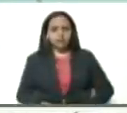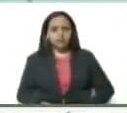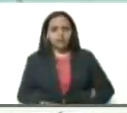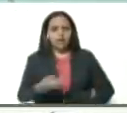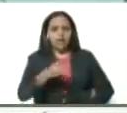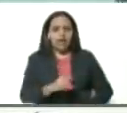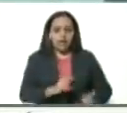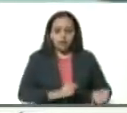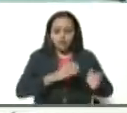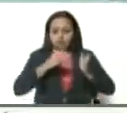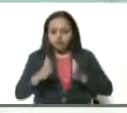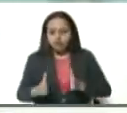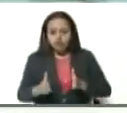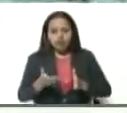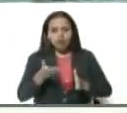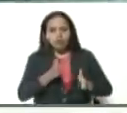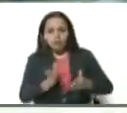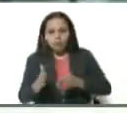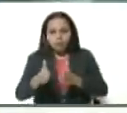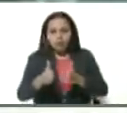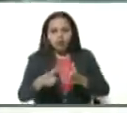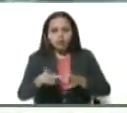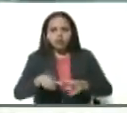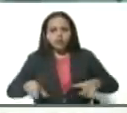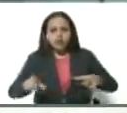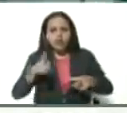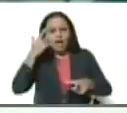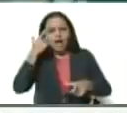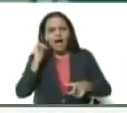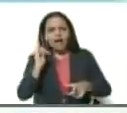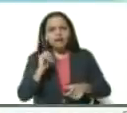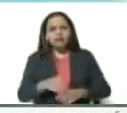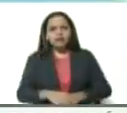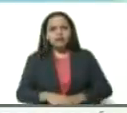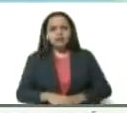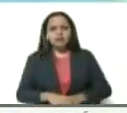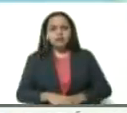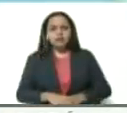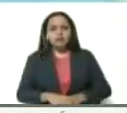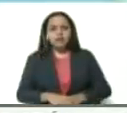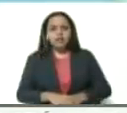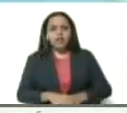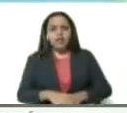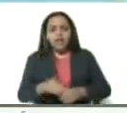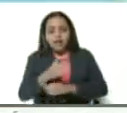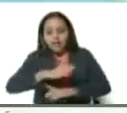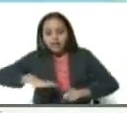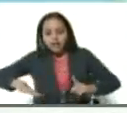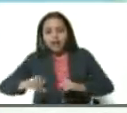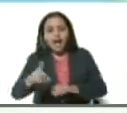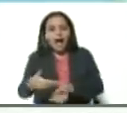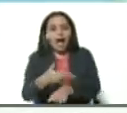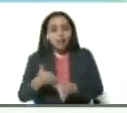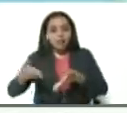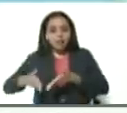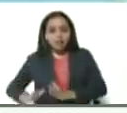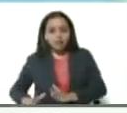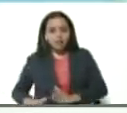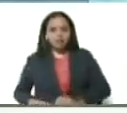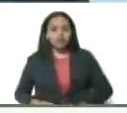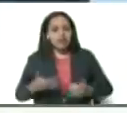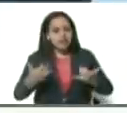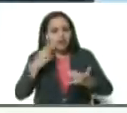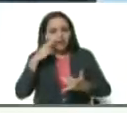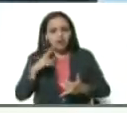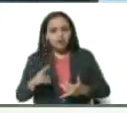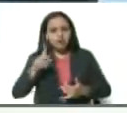ir pasando como una ruta materna en donde vamos a tener la sala de preparto, que ya pasamos por allí, y vamos